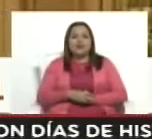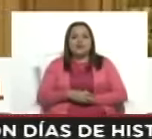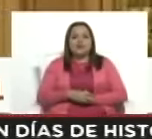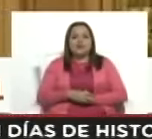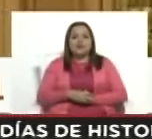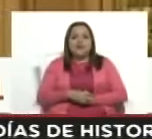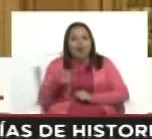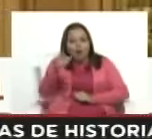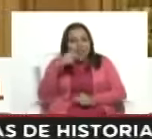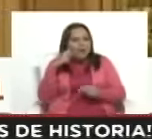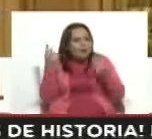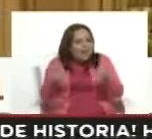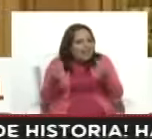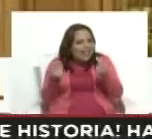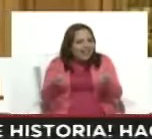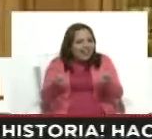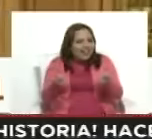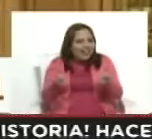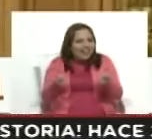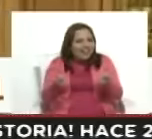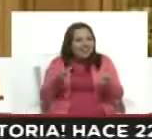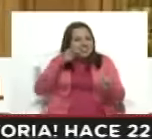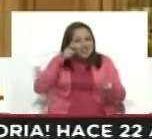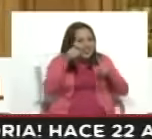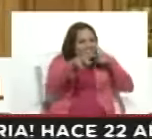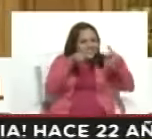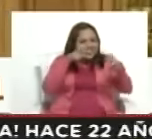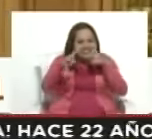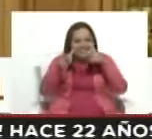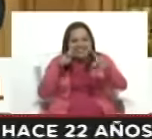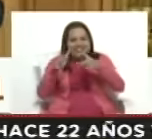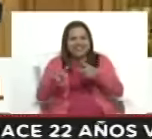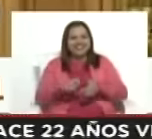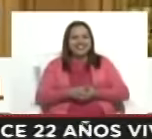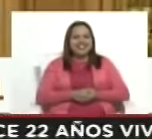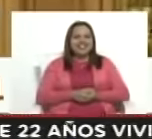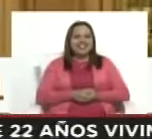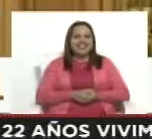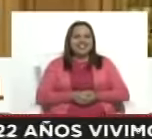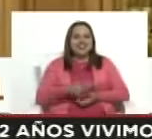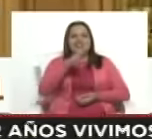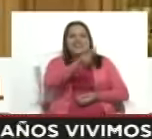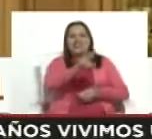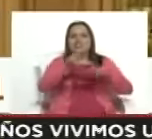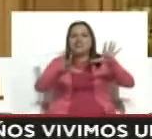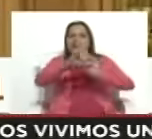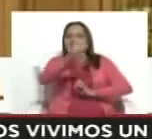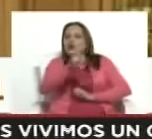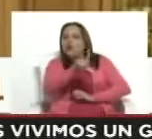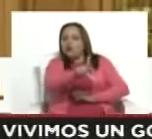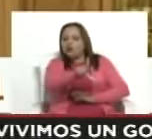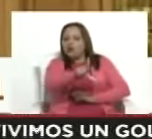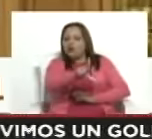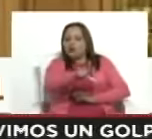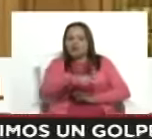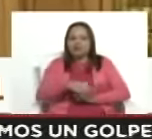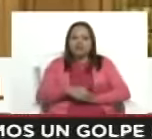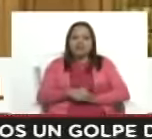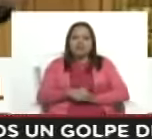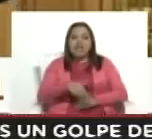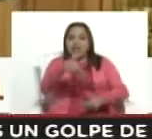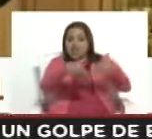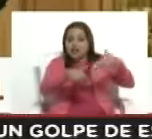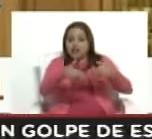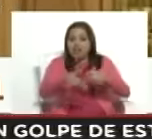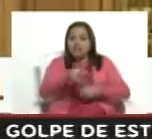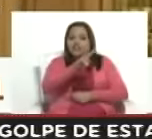Dan pila, ¿no? Ahora la estoy cazando. Del 28 de julio. Las elecciones del